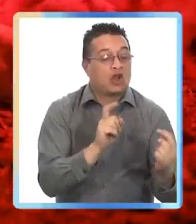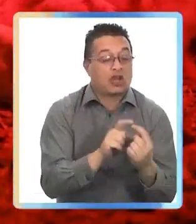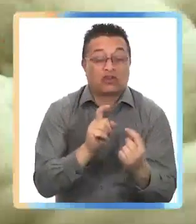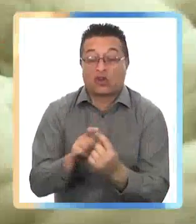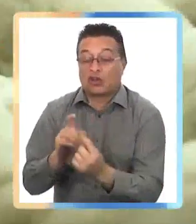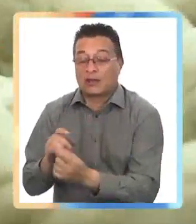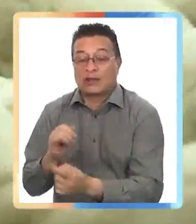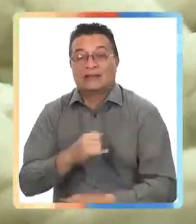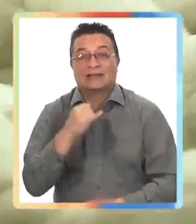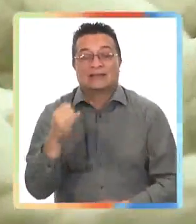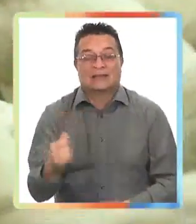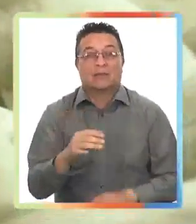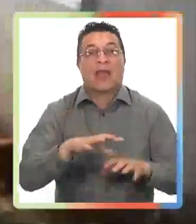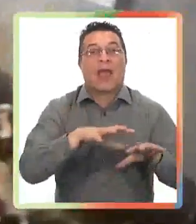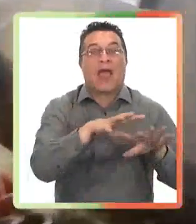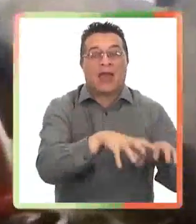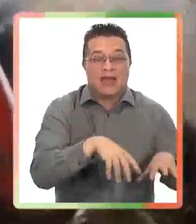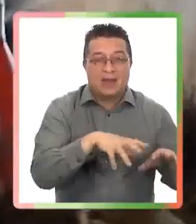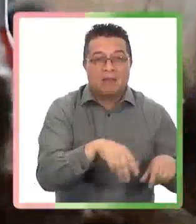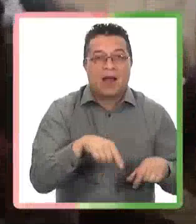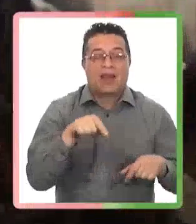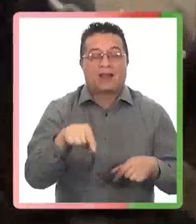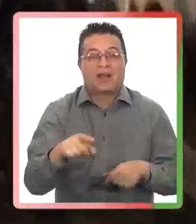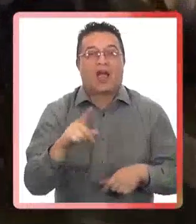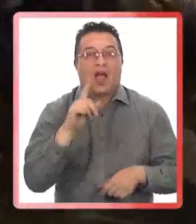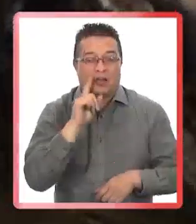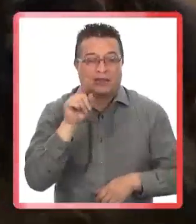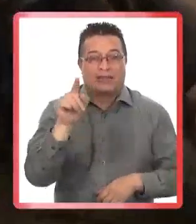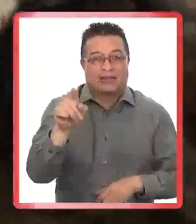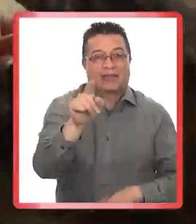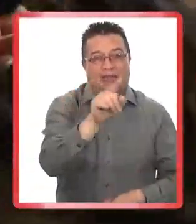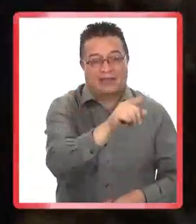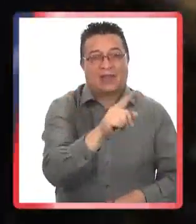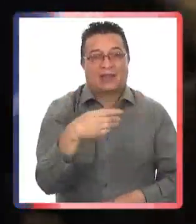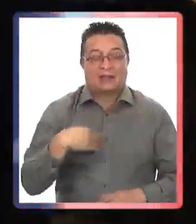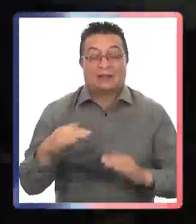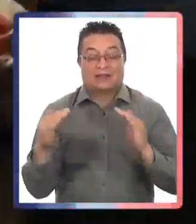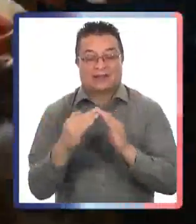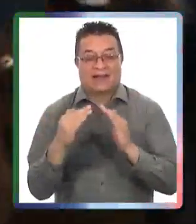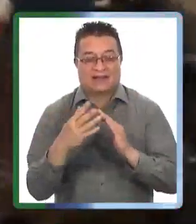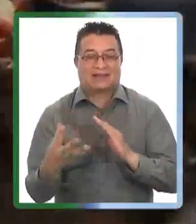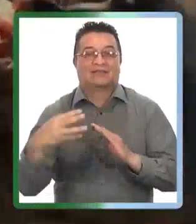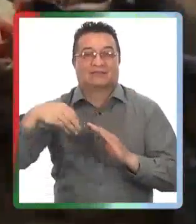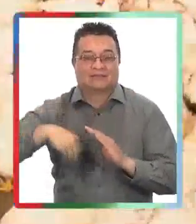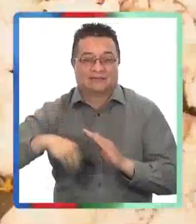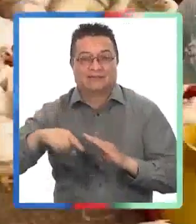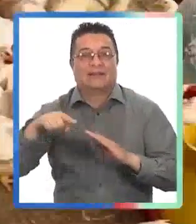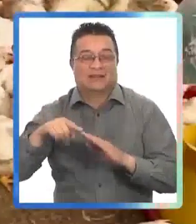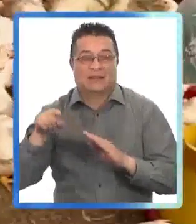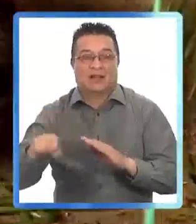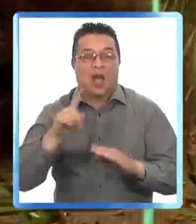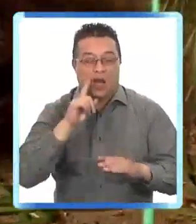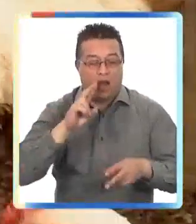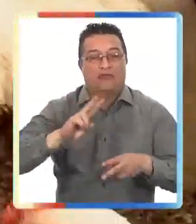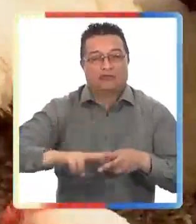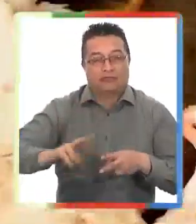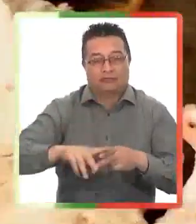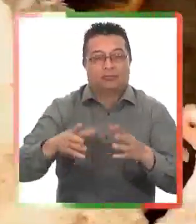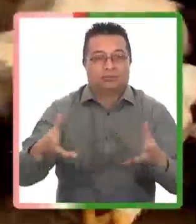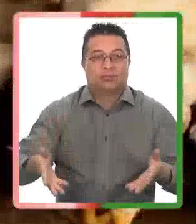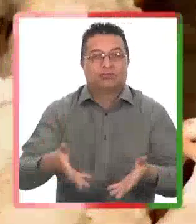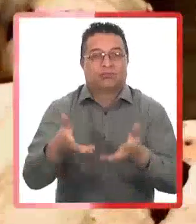contacto permanente con animales, fundamentalmente quienes tienen ciertos corrales y producen aves,